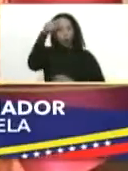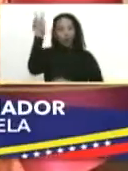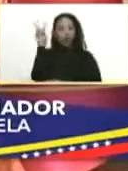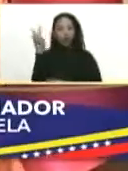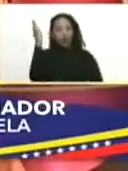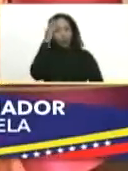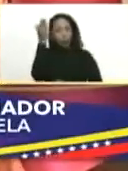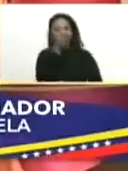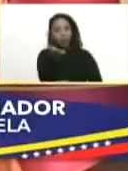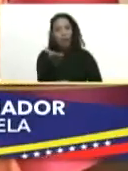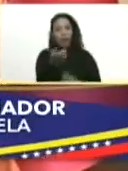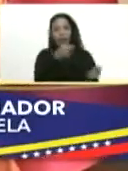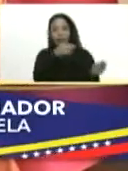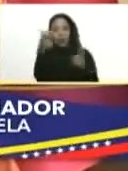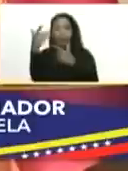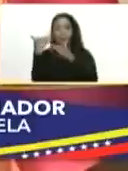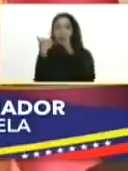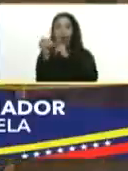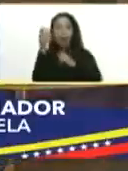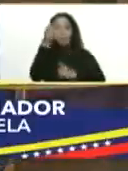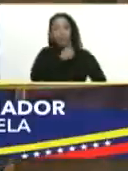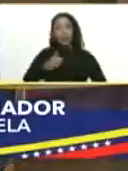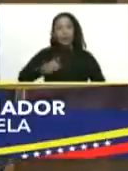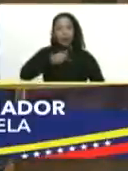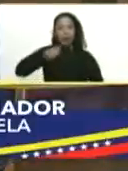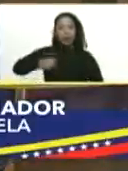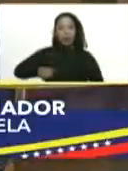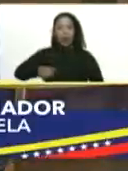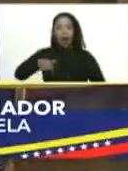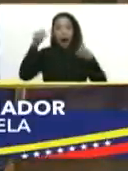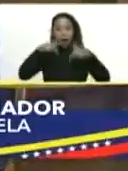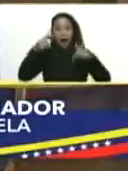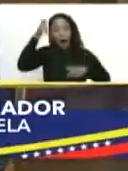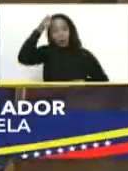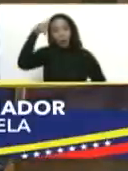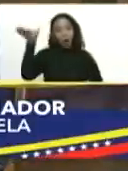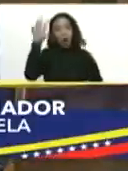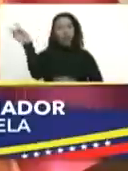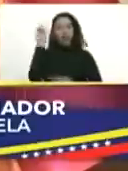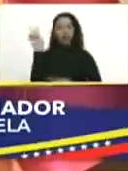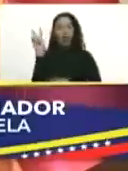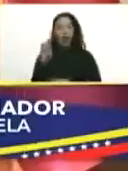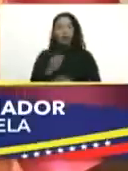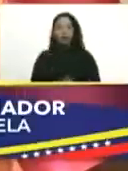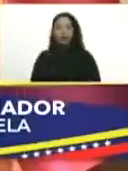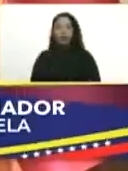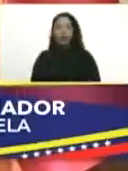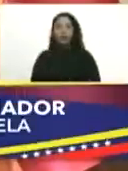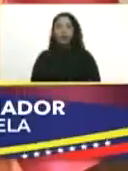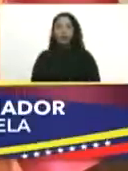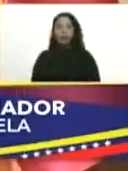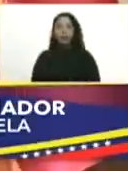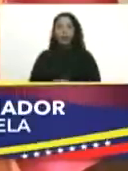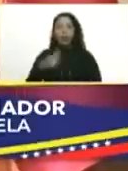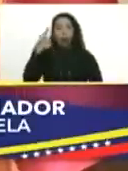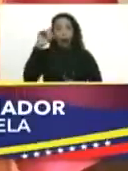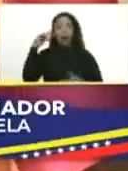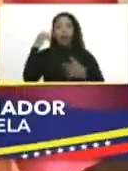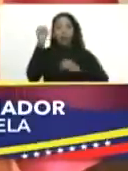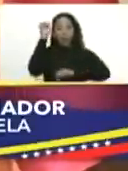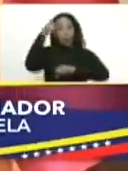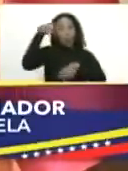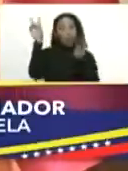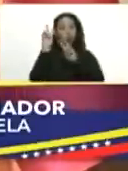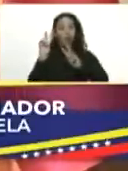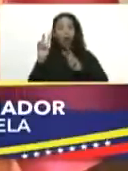usted y llévele este mensaje al presidente Xi Jinping. Aquí está el pueblo de Venezuela, de pie, combatiente,